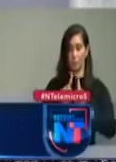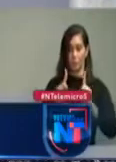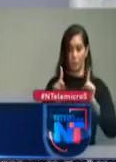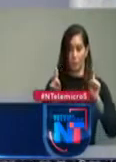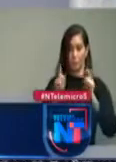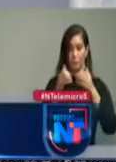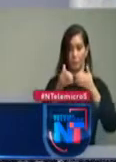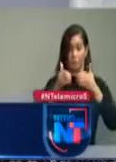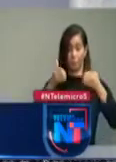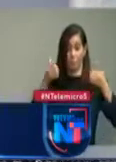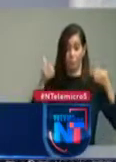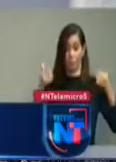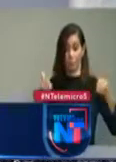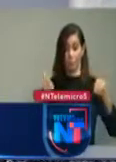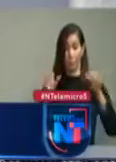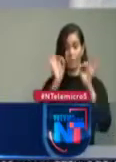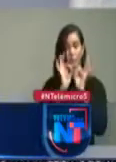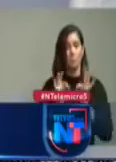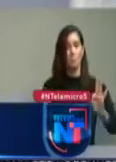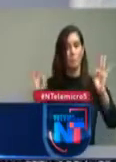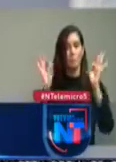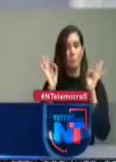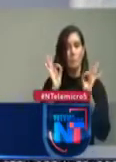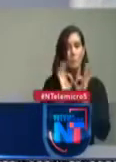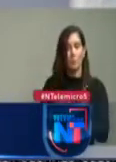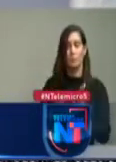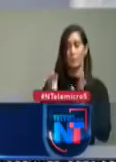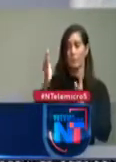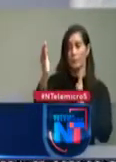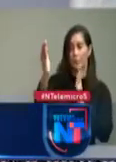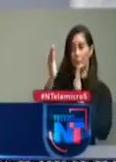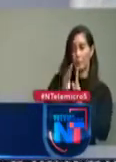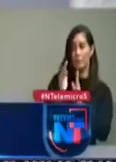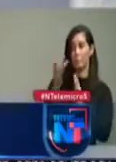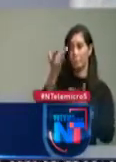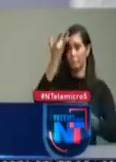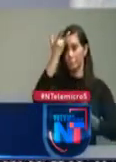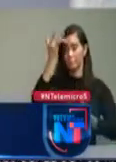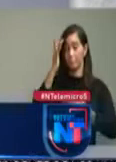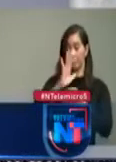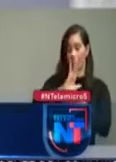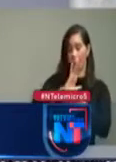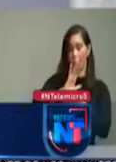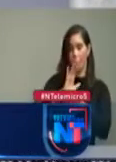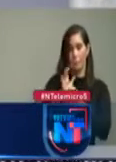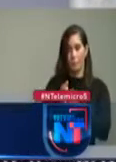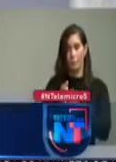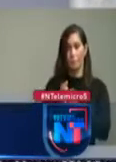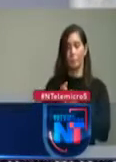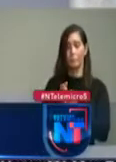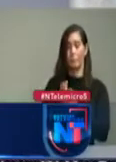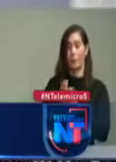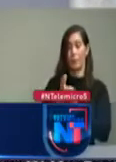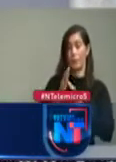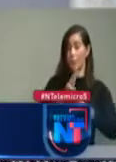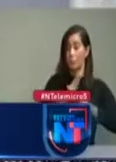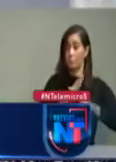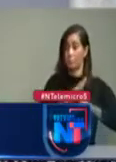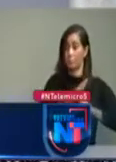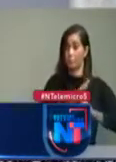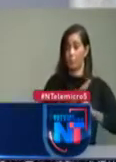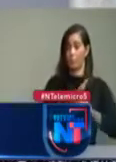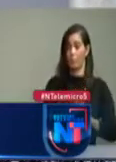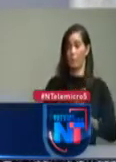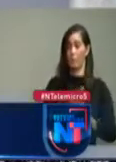como elemento clave para el enfrentamiento del COVID-19, evitar